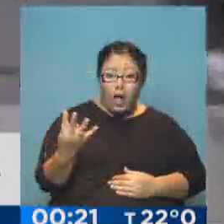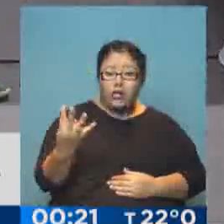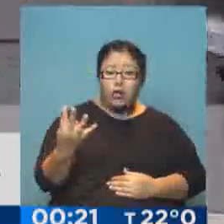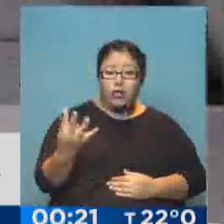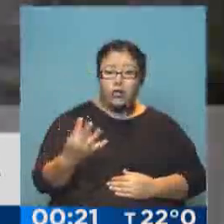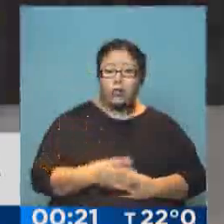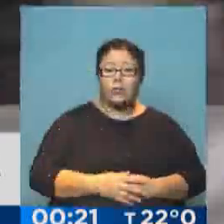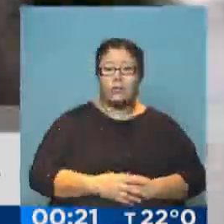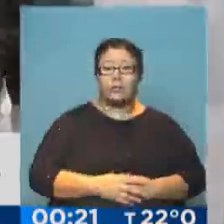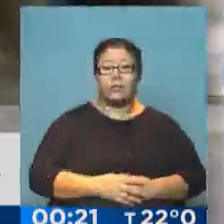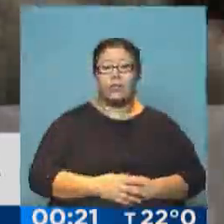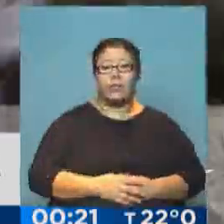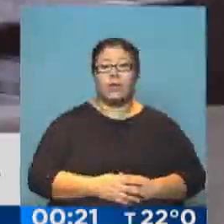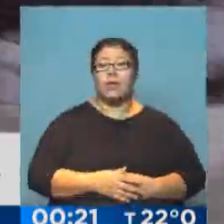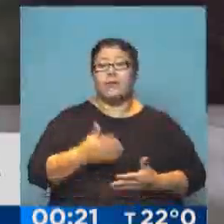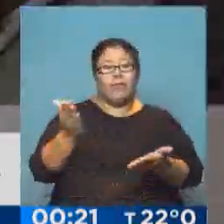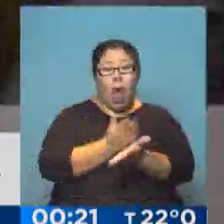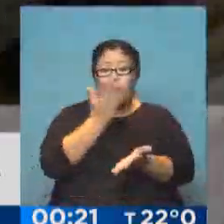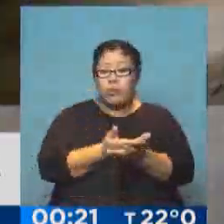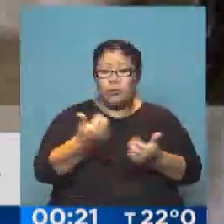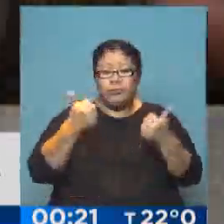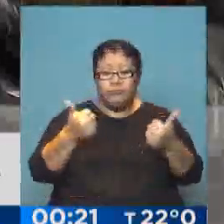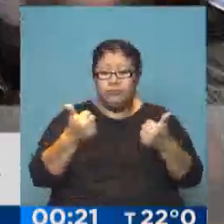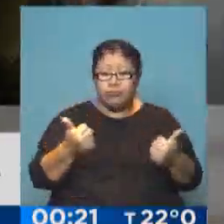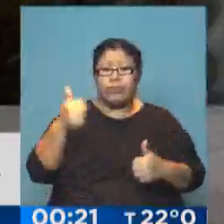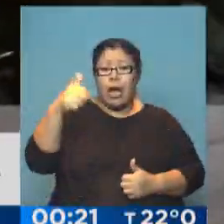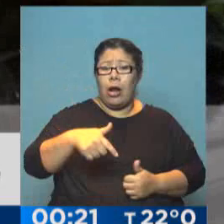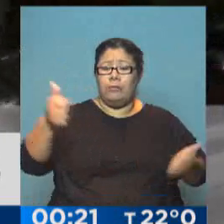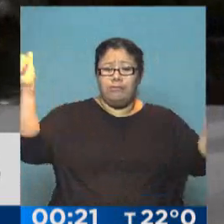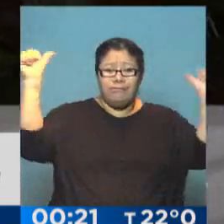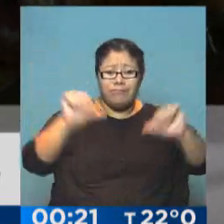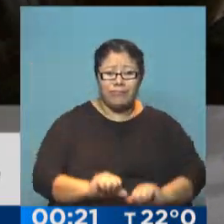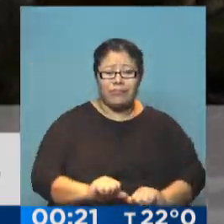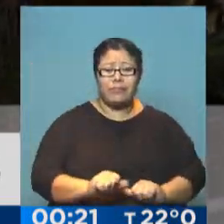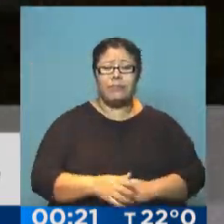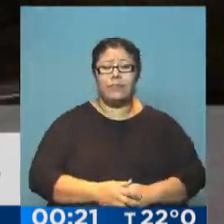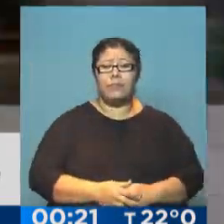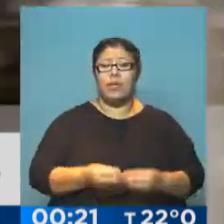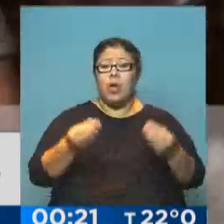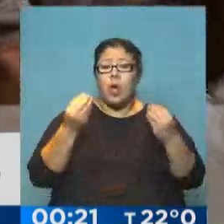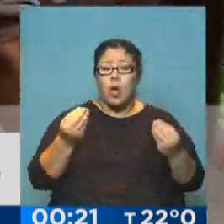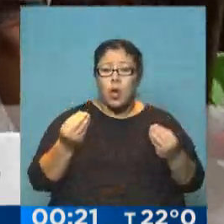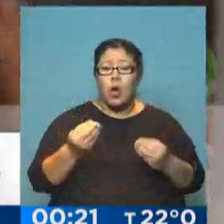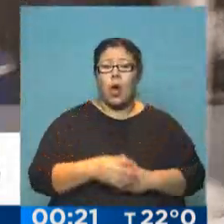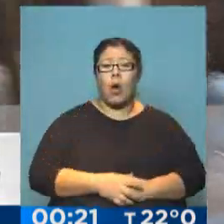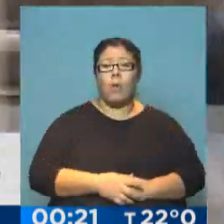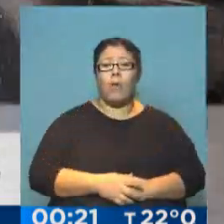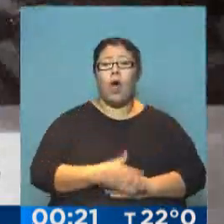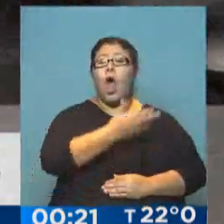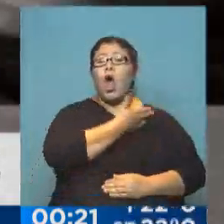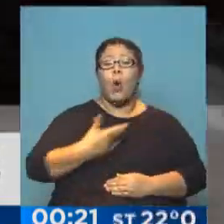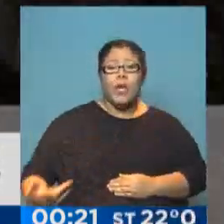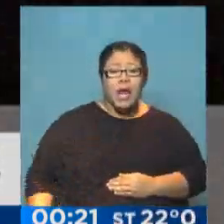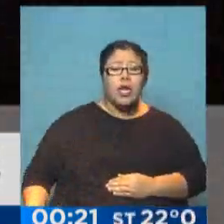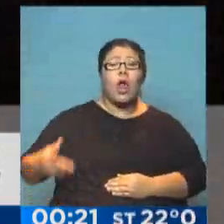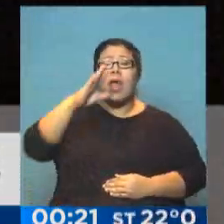matando 203.000 pollos en la actualidad. Bajamos la faena porque ellos quisieron. La llevaron a pala, el Estado de Cristina le dio mucha plata.